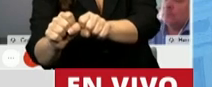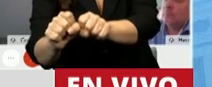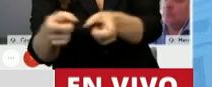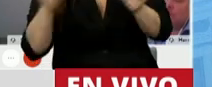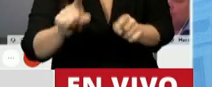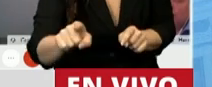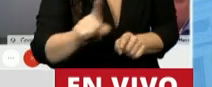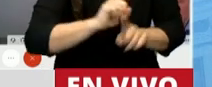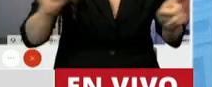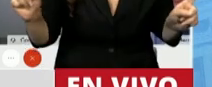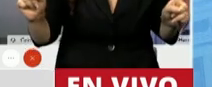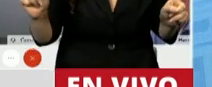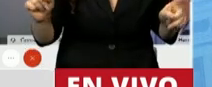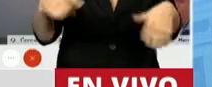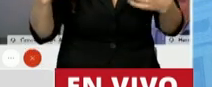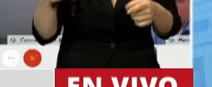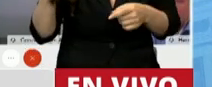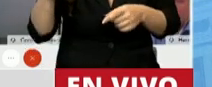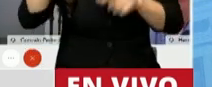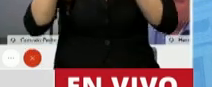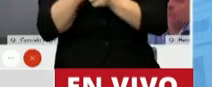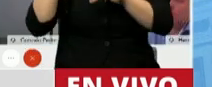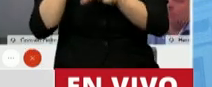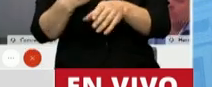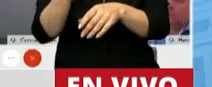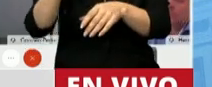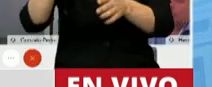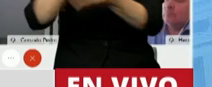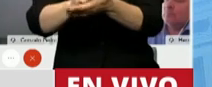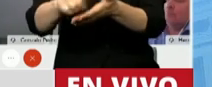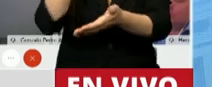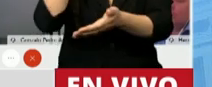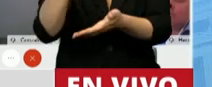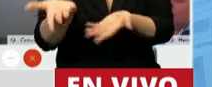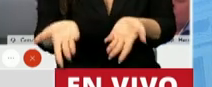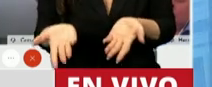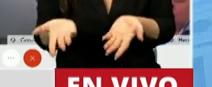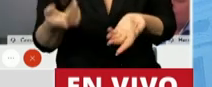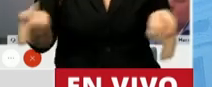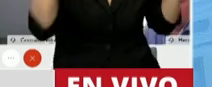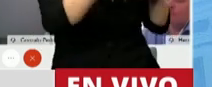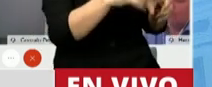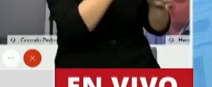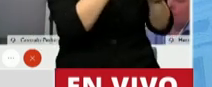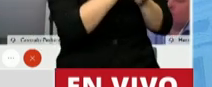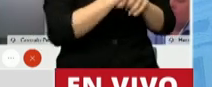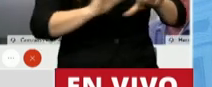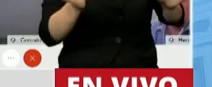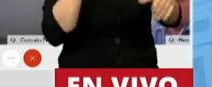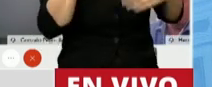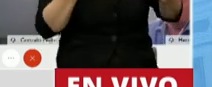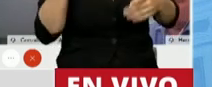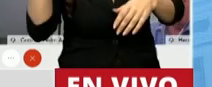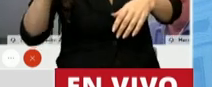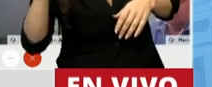una funcionaria va y duerme en un campo tomado. No se recupera que al otro día vuelva a estar en funciones como si nada hubiera